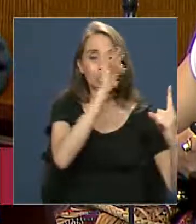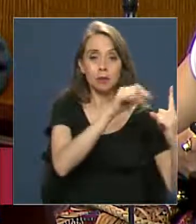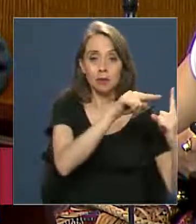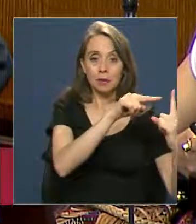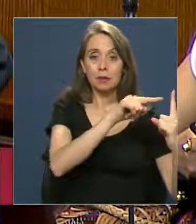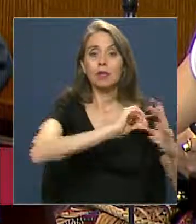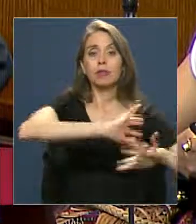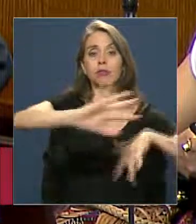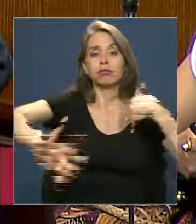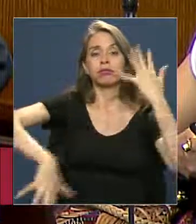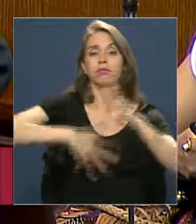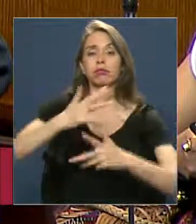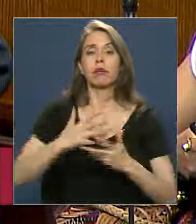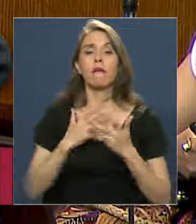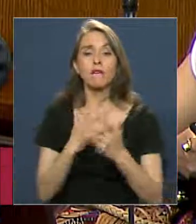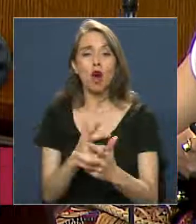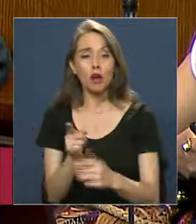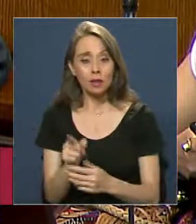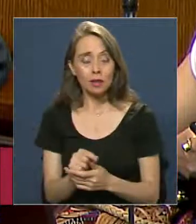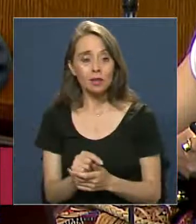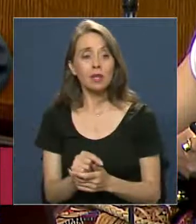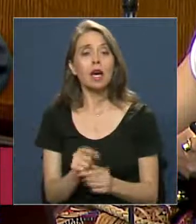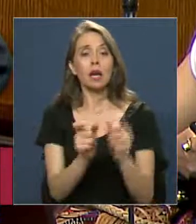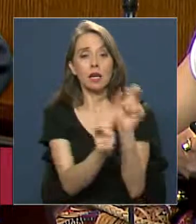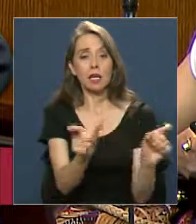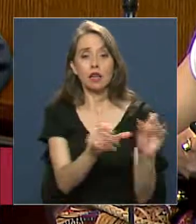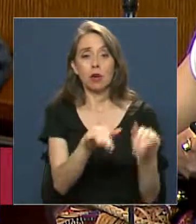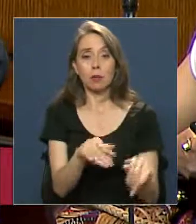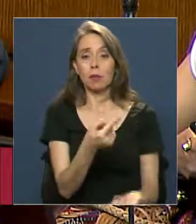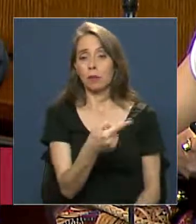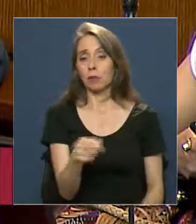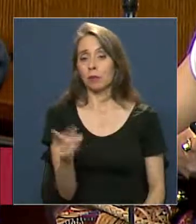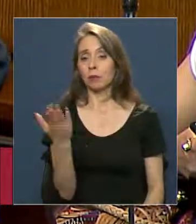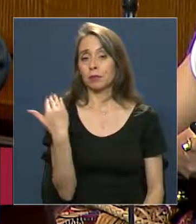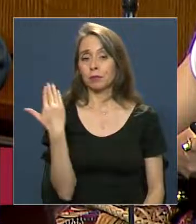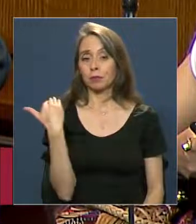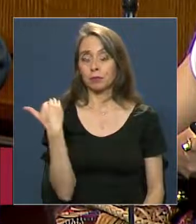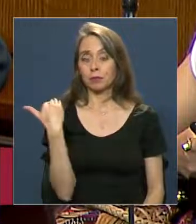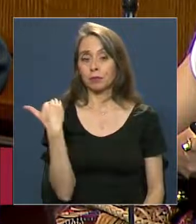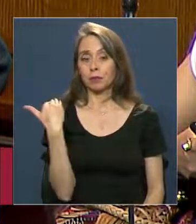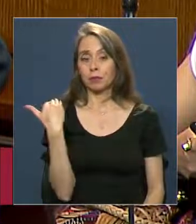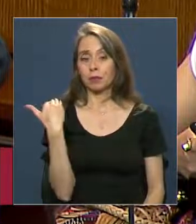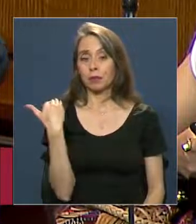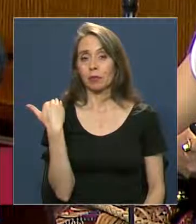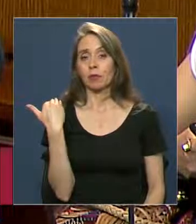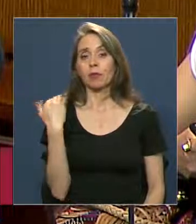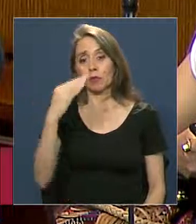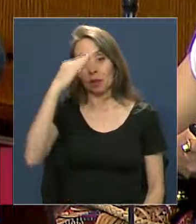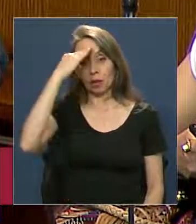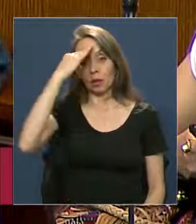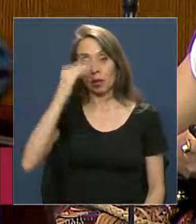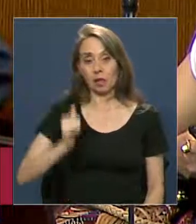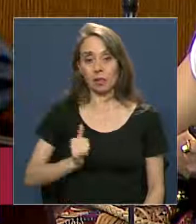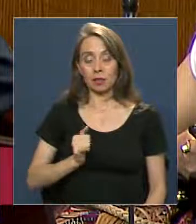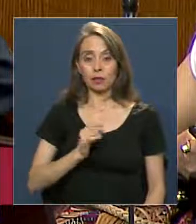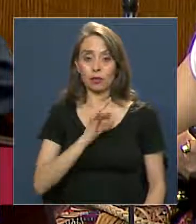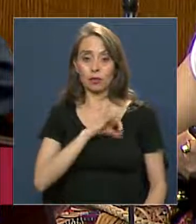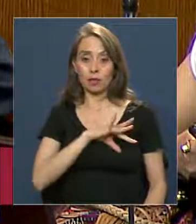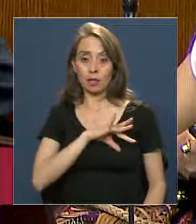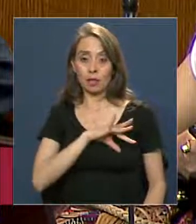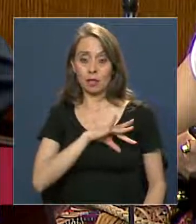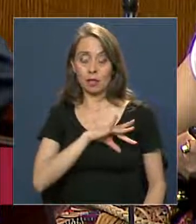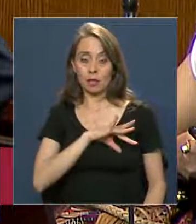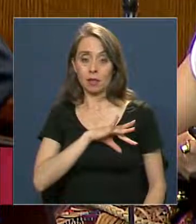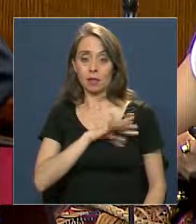de violencia. Son los mismos que cuando la semana pasada el ejército, señor ministro, el ejército de